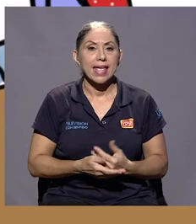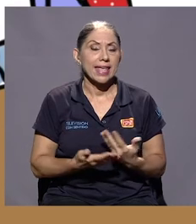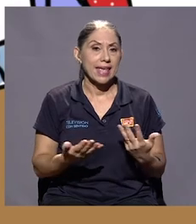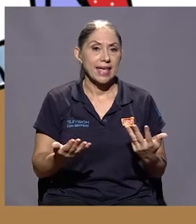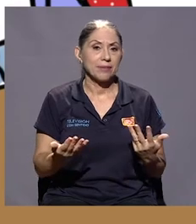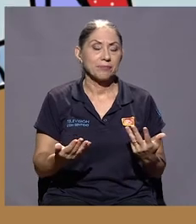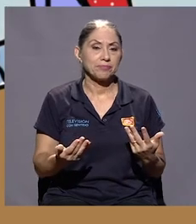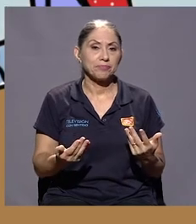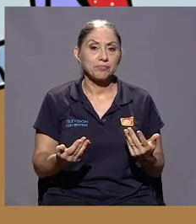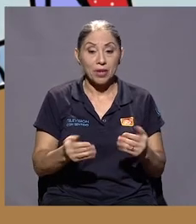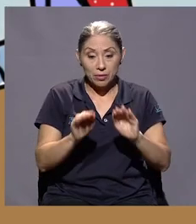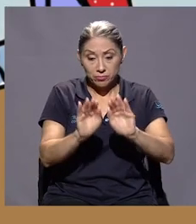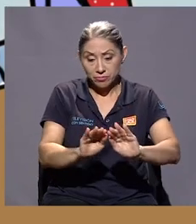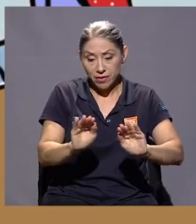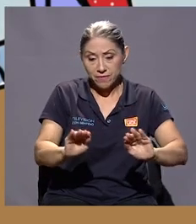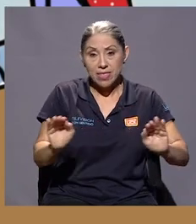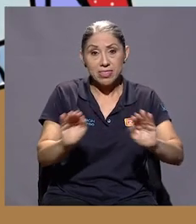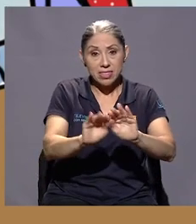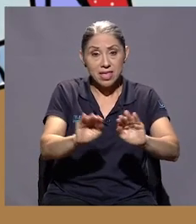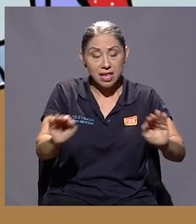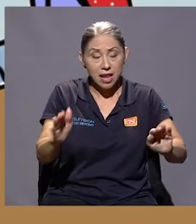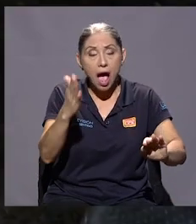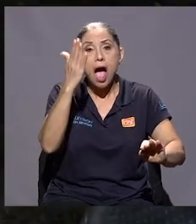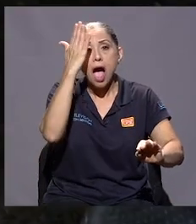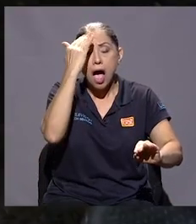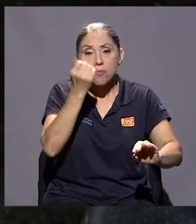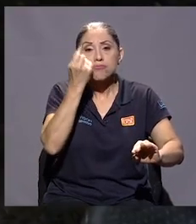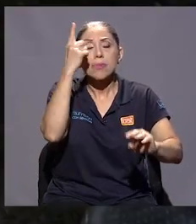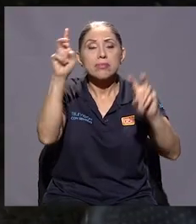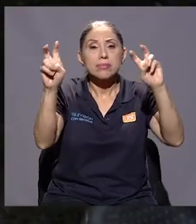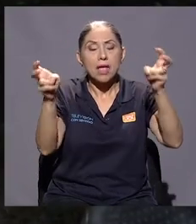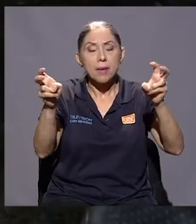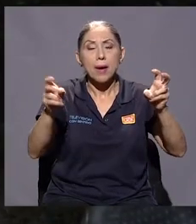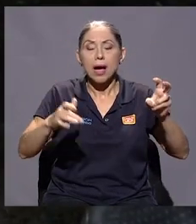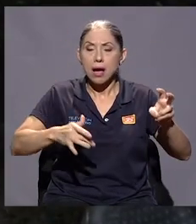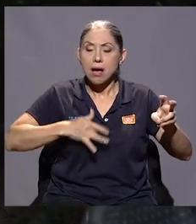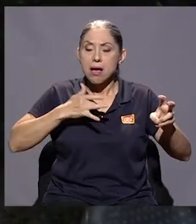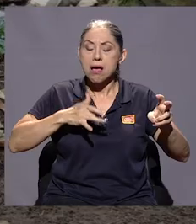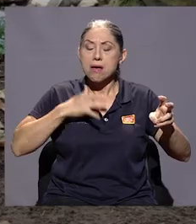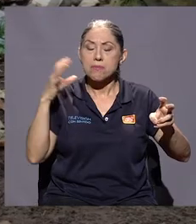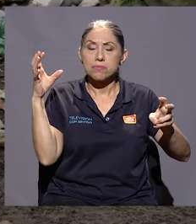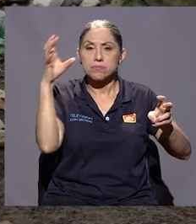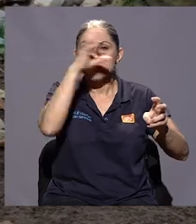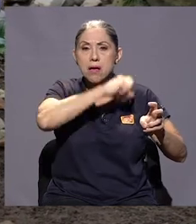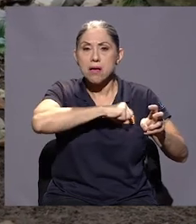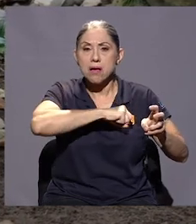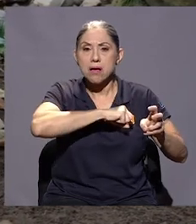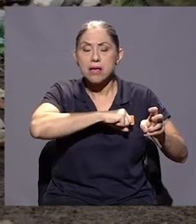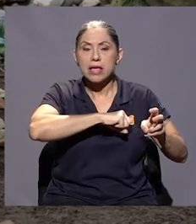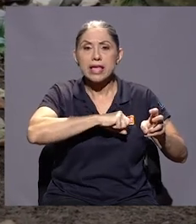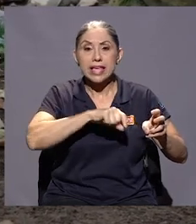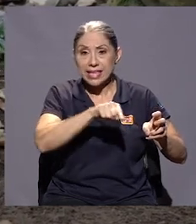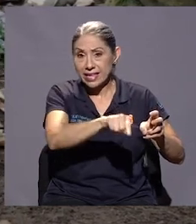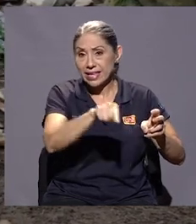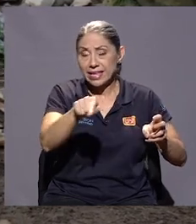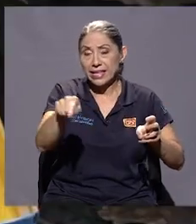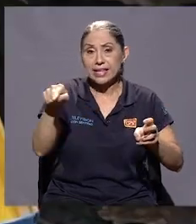población infantil al tema sensibilizarlos y una otra manera buscar un empoderamiento